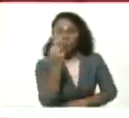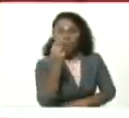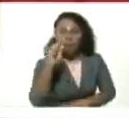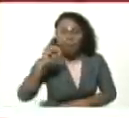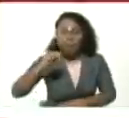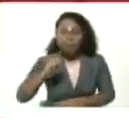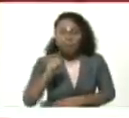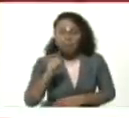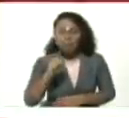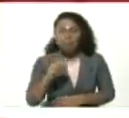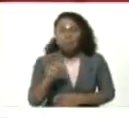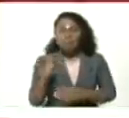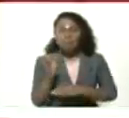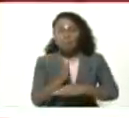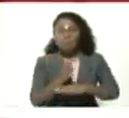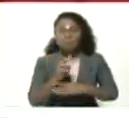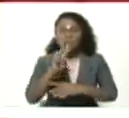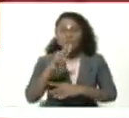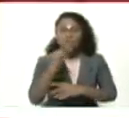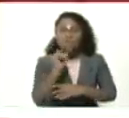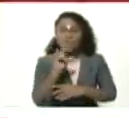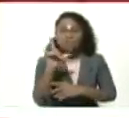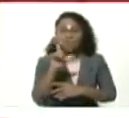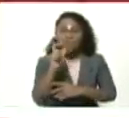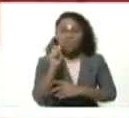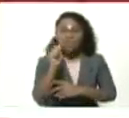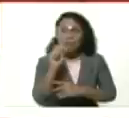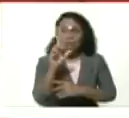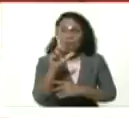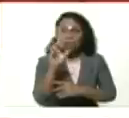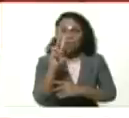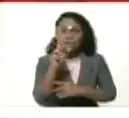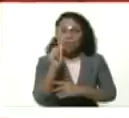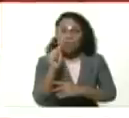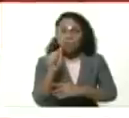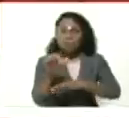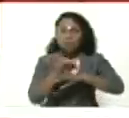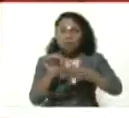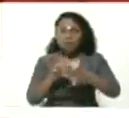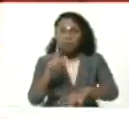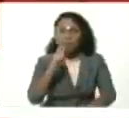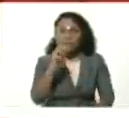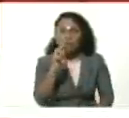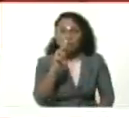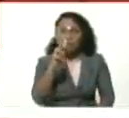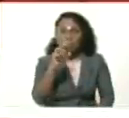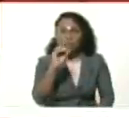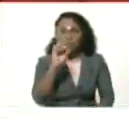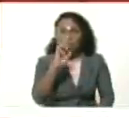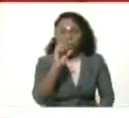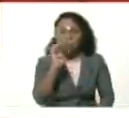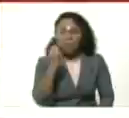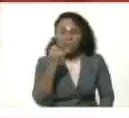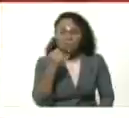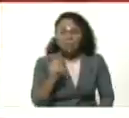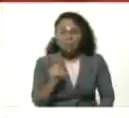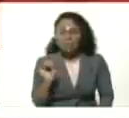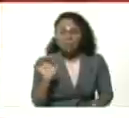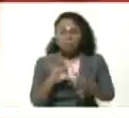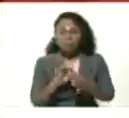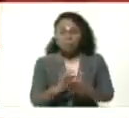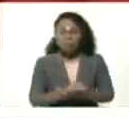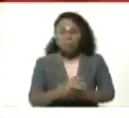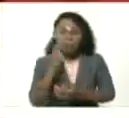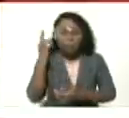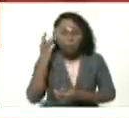Municipio Villalba, Freddy Serrano. Municipio Tubores, Ariaisi Rodríguez. Municipio